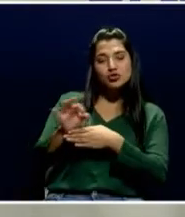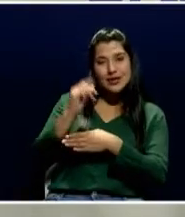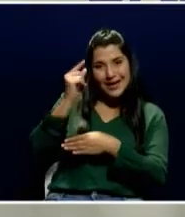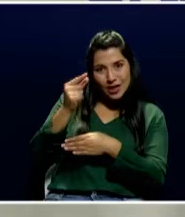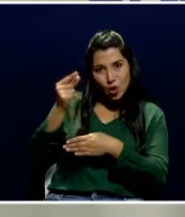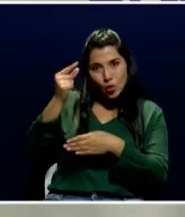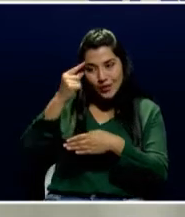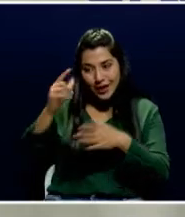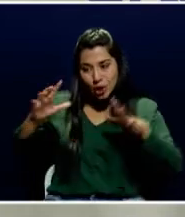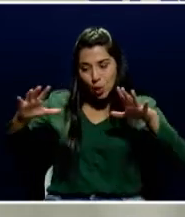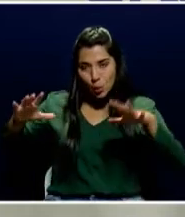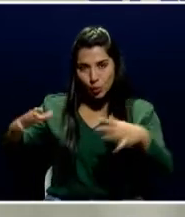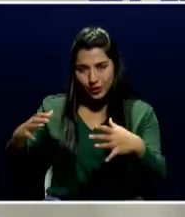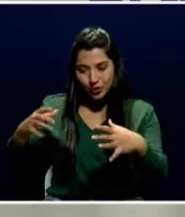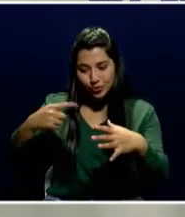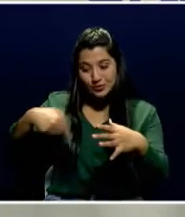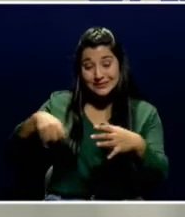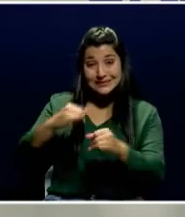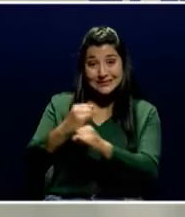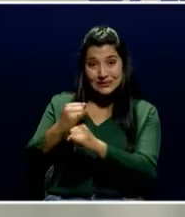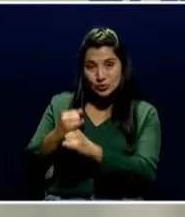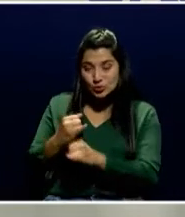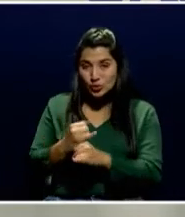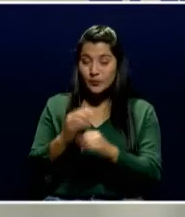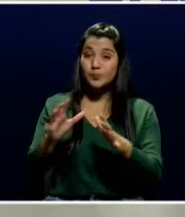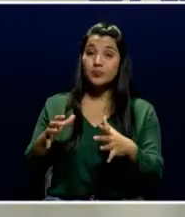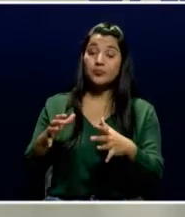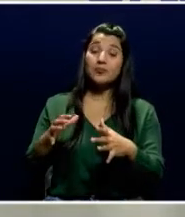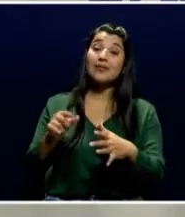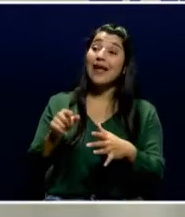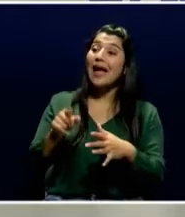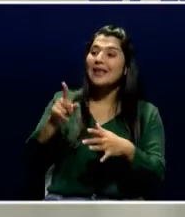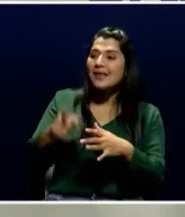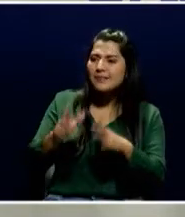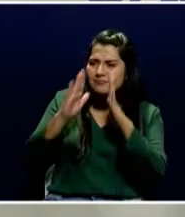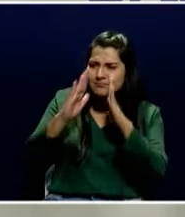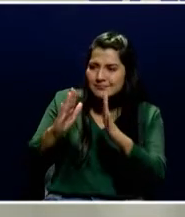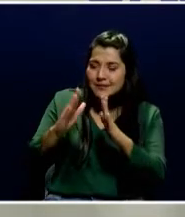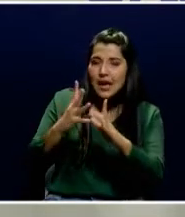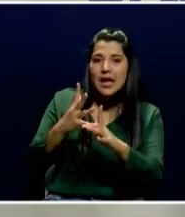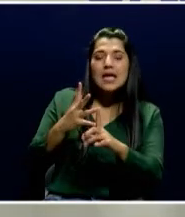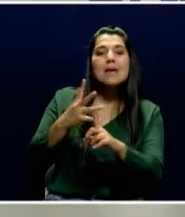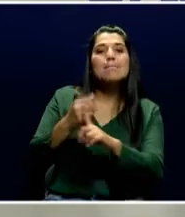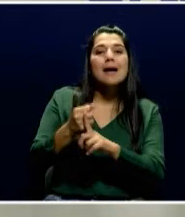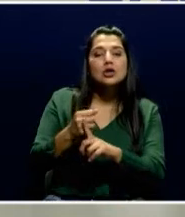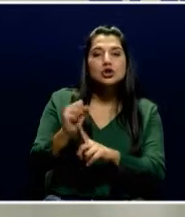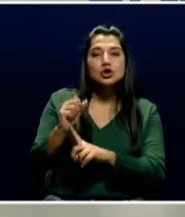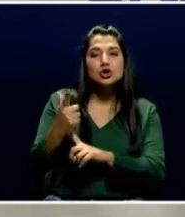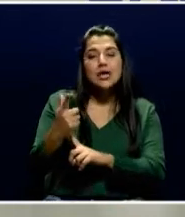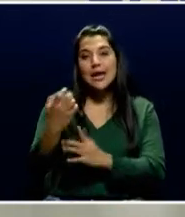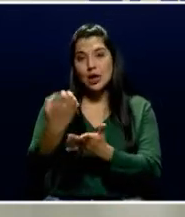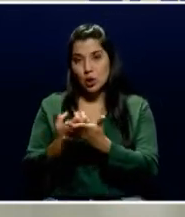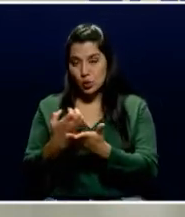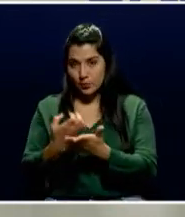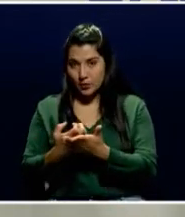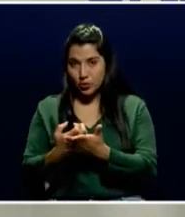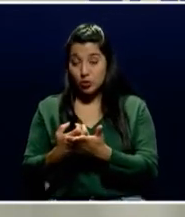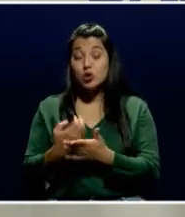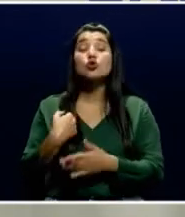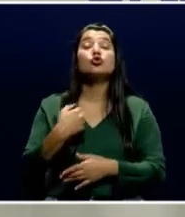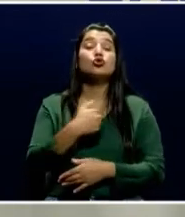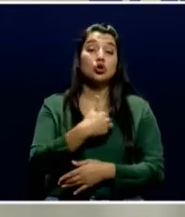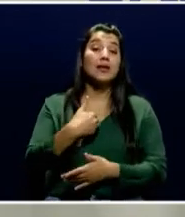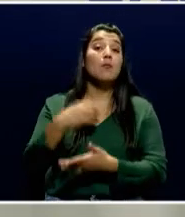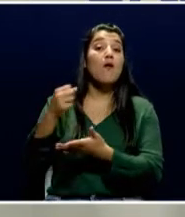todo. Y ahí tenemos que trabajar mucho en los impactos sociales y económicos que vamos a tener. Hay un fondo de